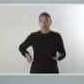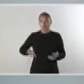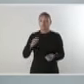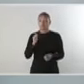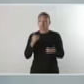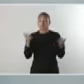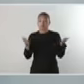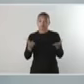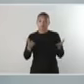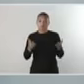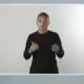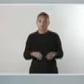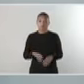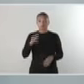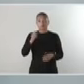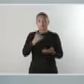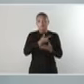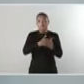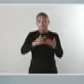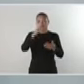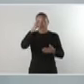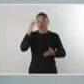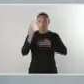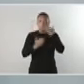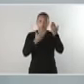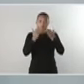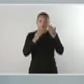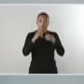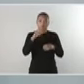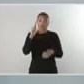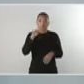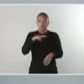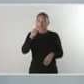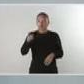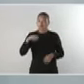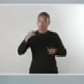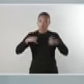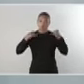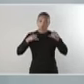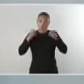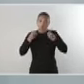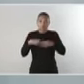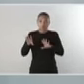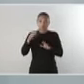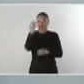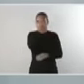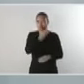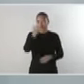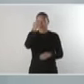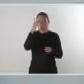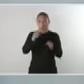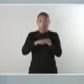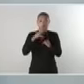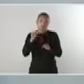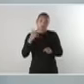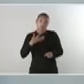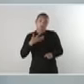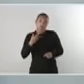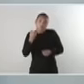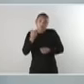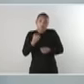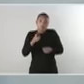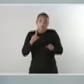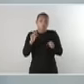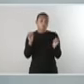las becas para estudiantes para que ningún joven tenga que dejar la escuela por falta de dinero o por falta de